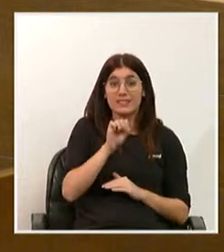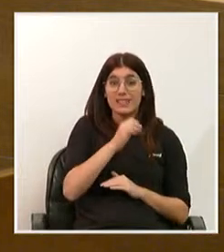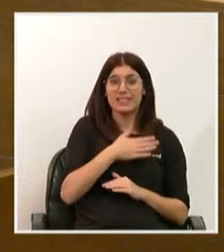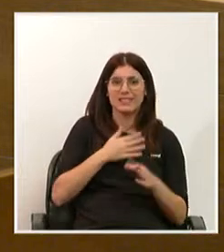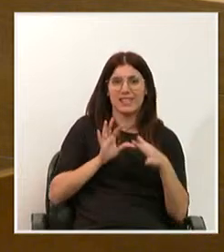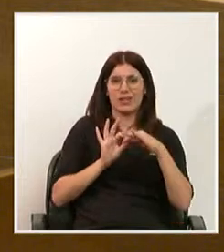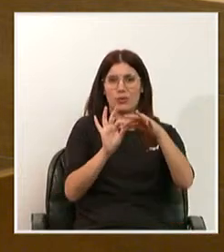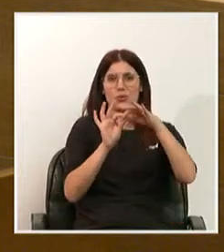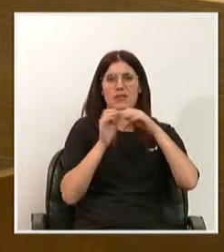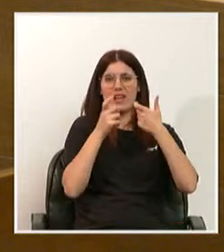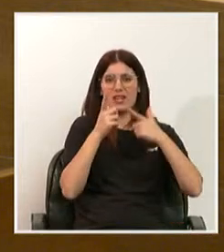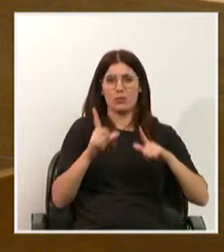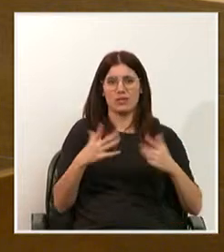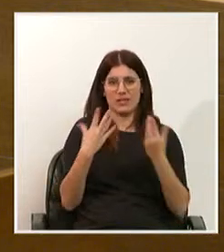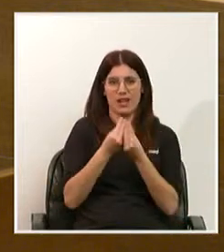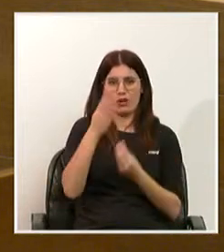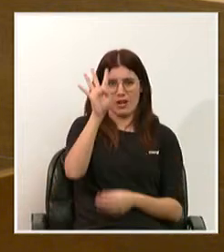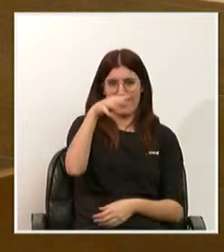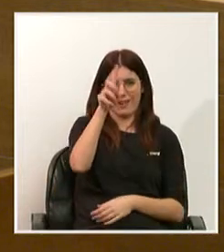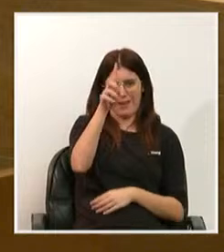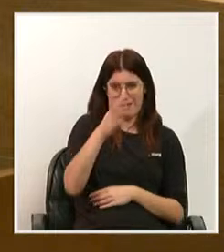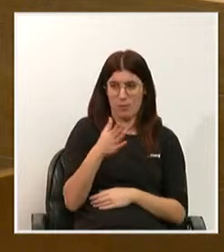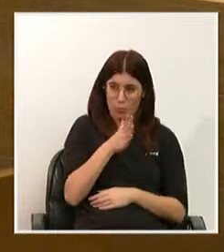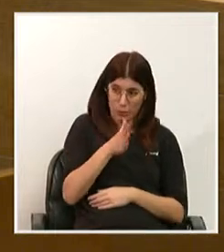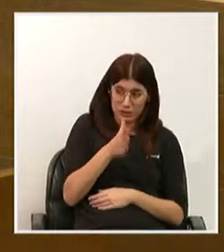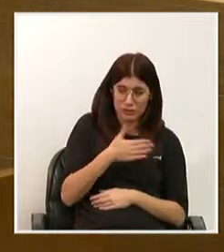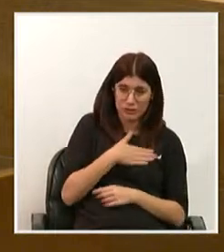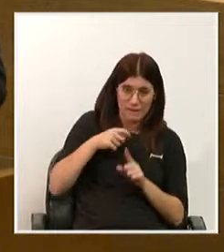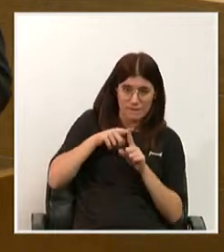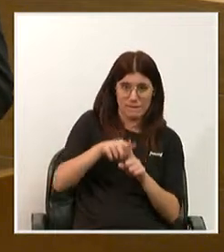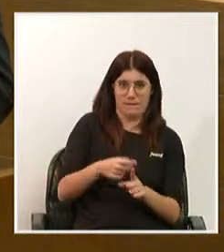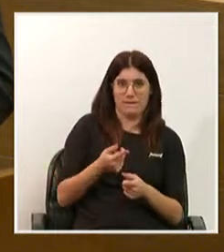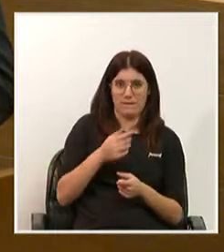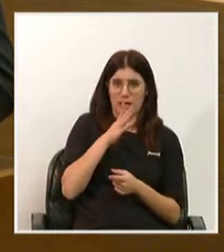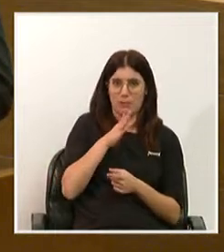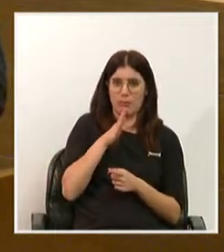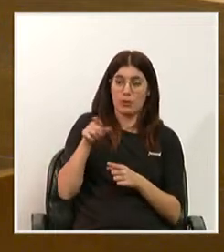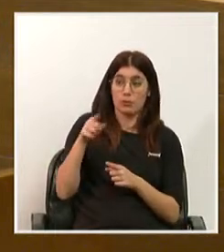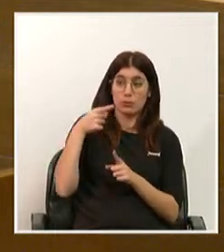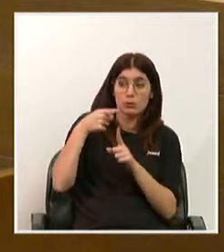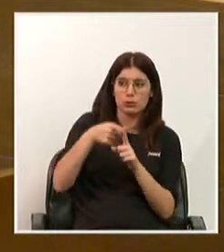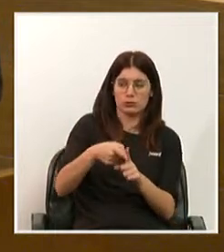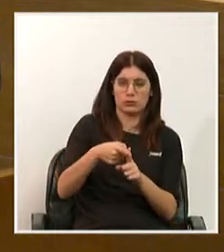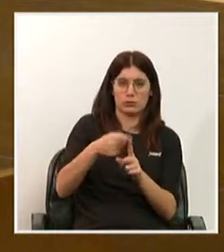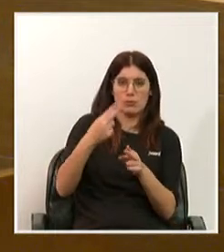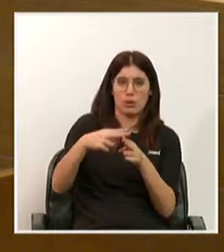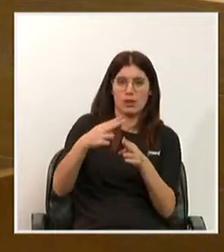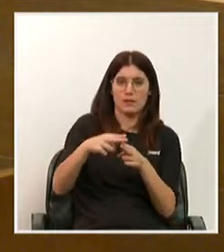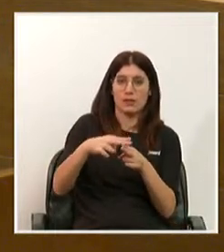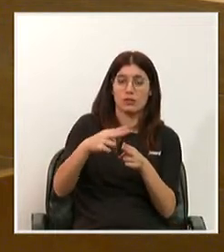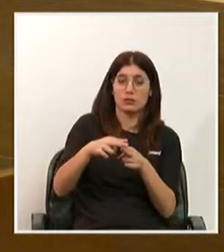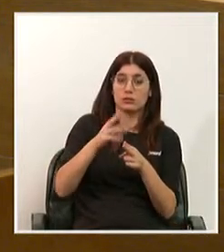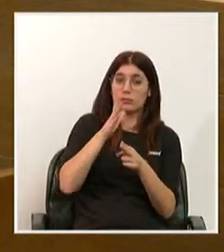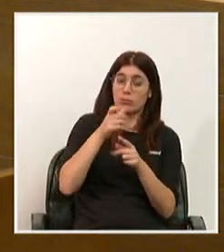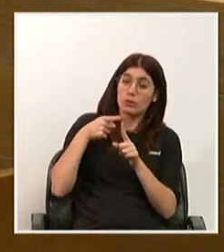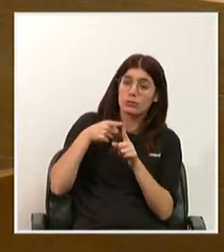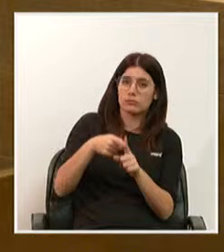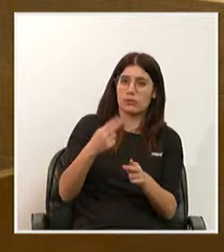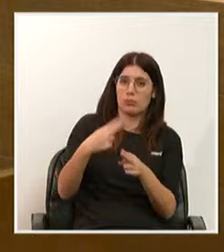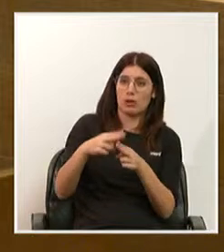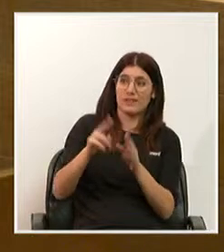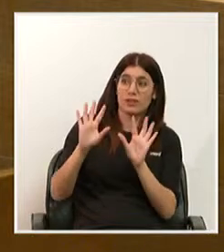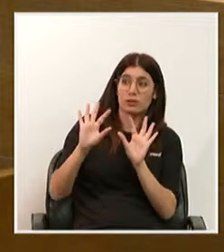lingüística del Catalán por eso porque sirve a sus fines políticos porque sirve a sus fines